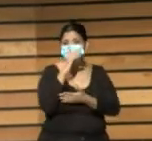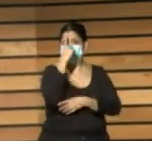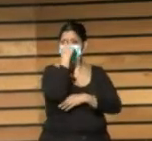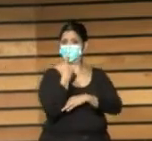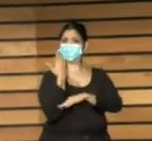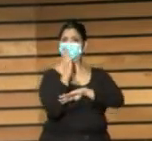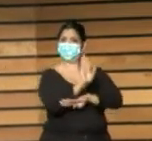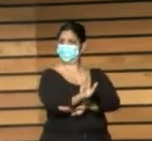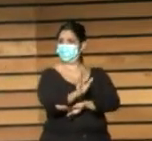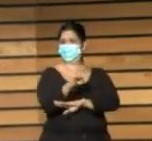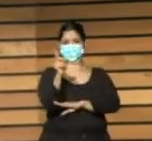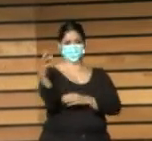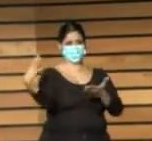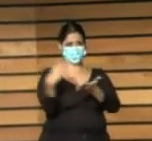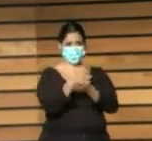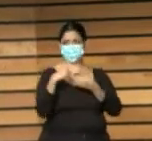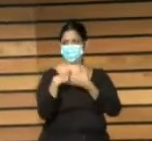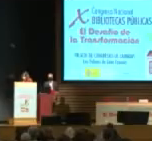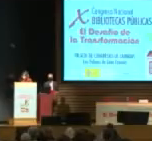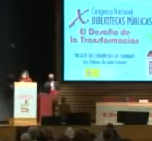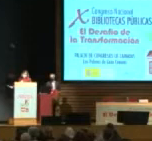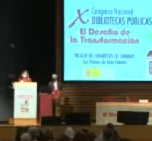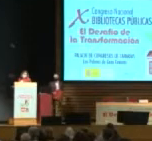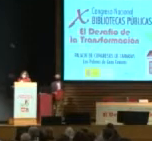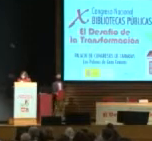vuestra participación. Gracias.